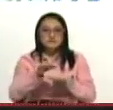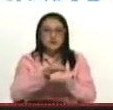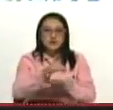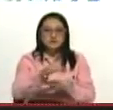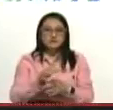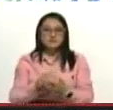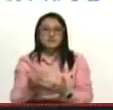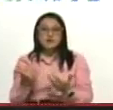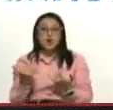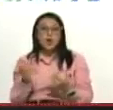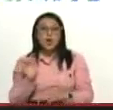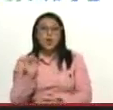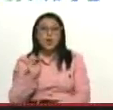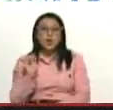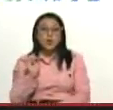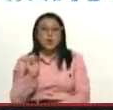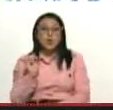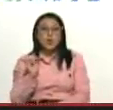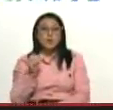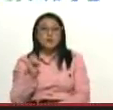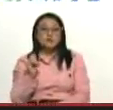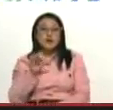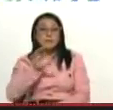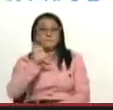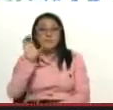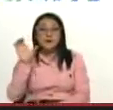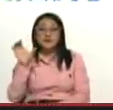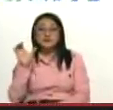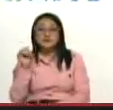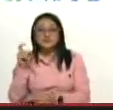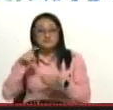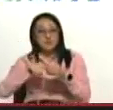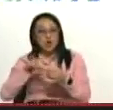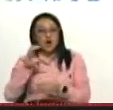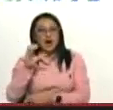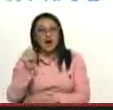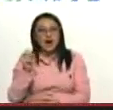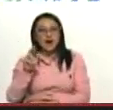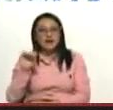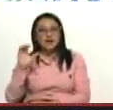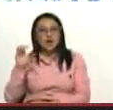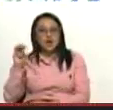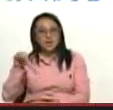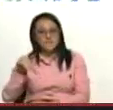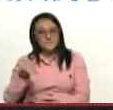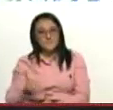o incluso si estás en uno de los países que son parte de caricón